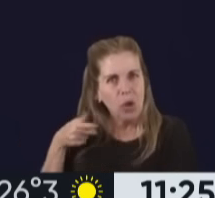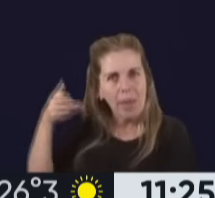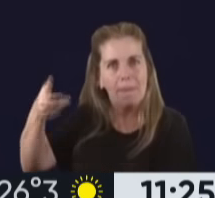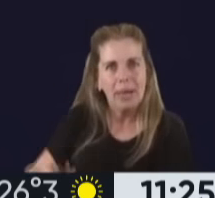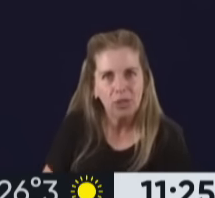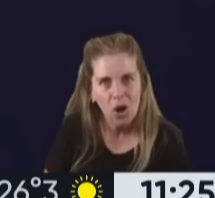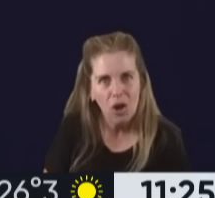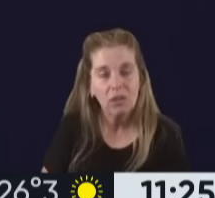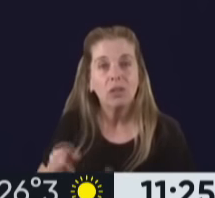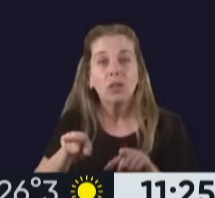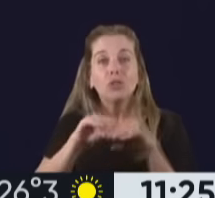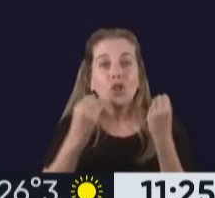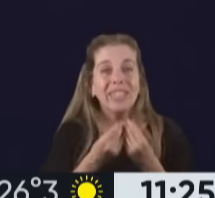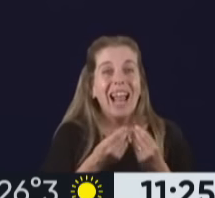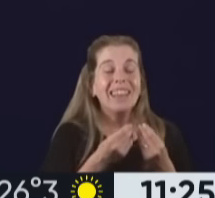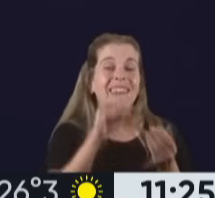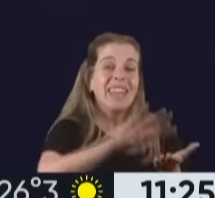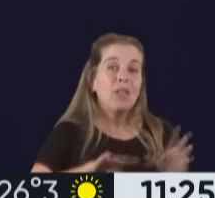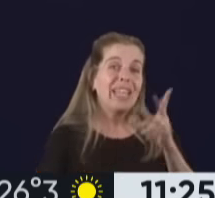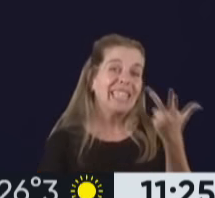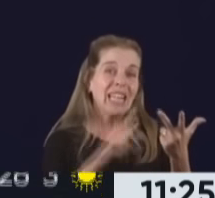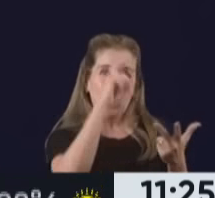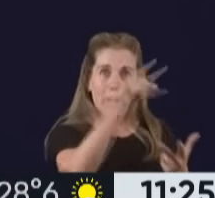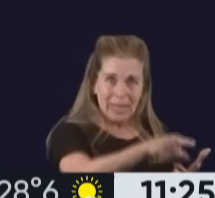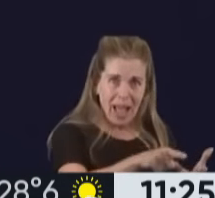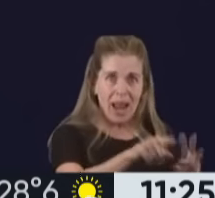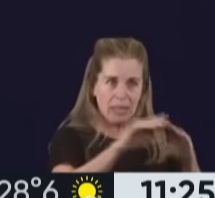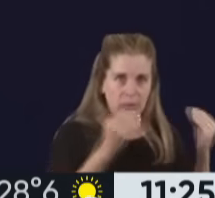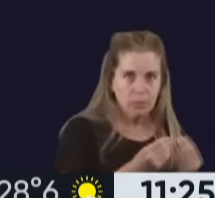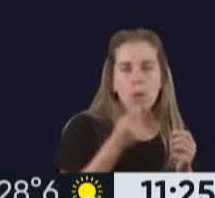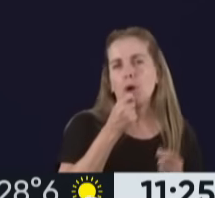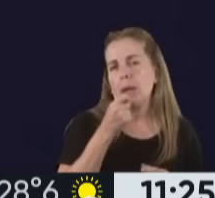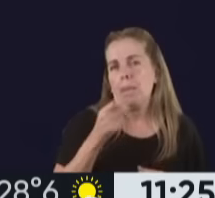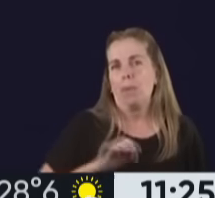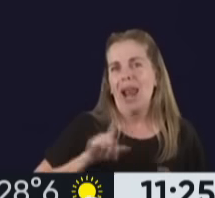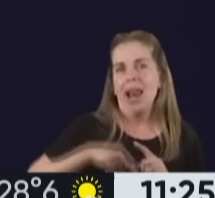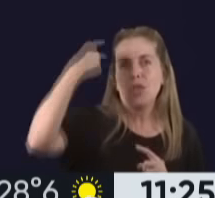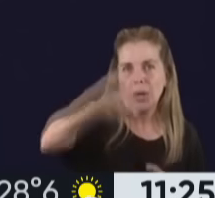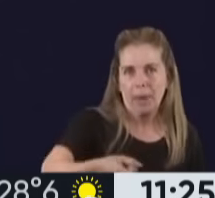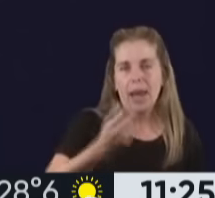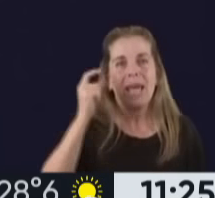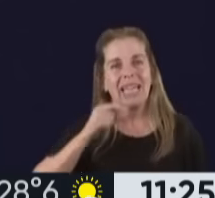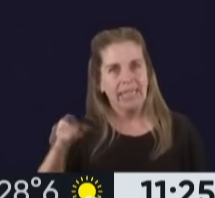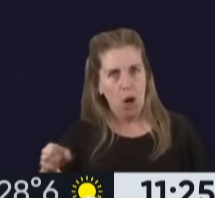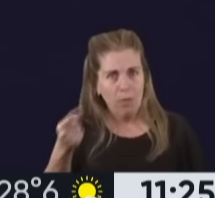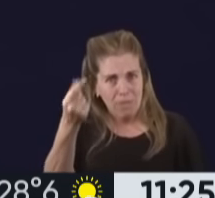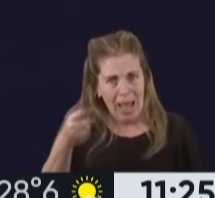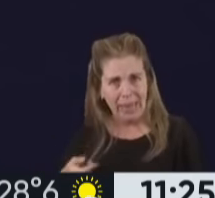Cuenca Alta, Favaloro y Bicentenario juntos. Por ejemplo, para el 2026 el gobierno de la provincia va a destinar